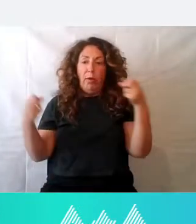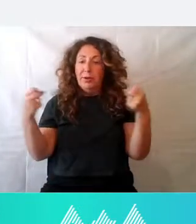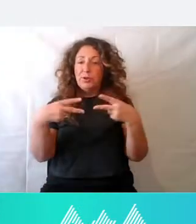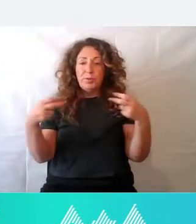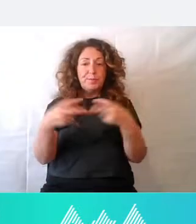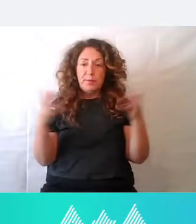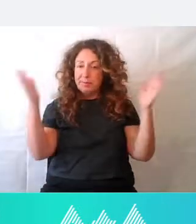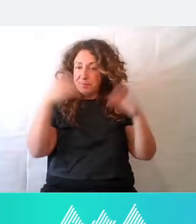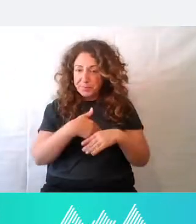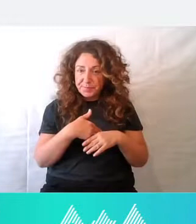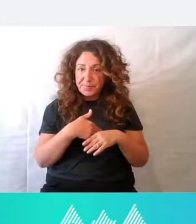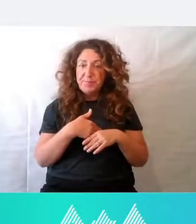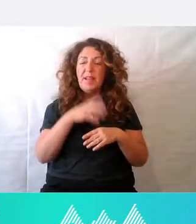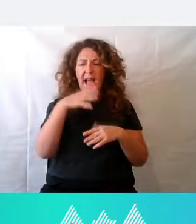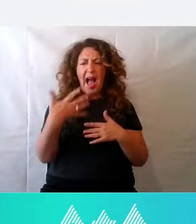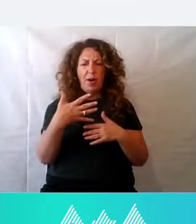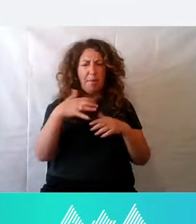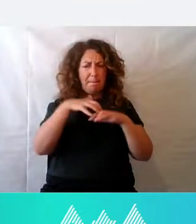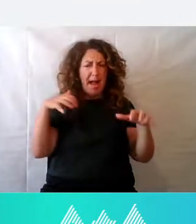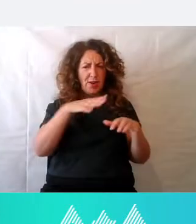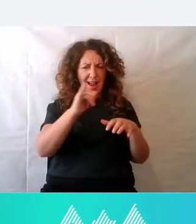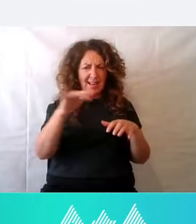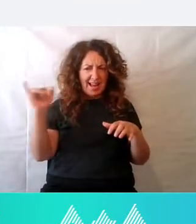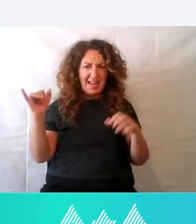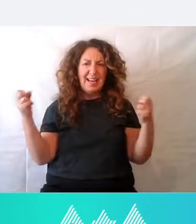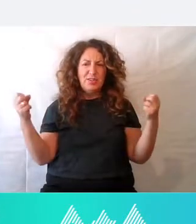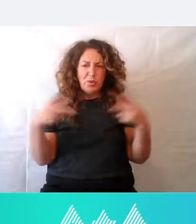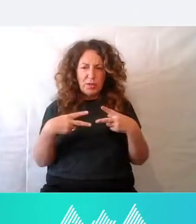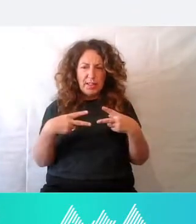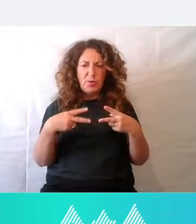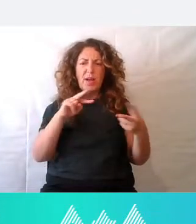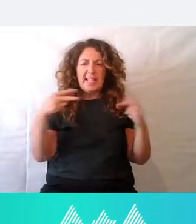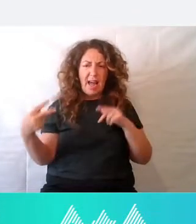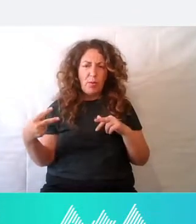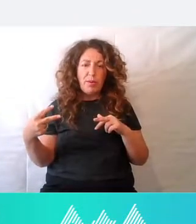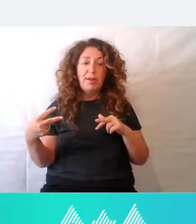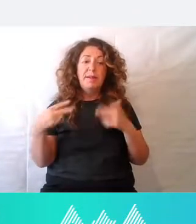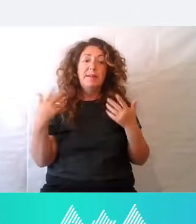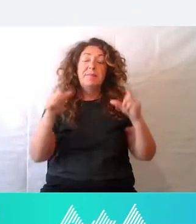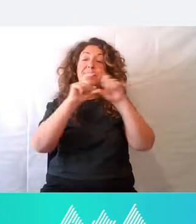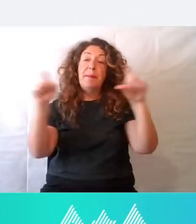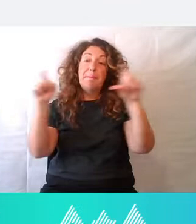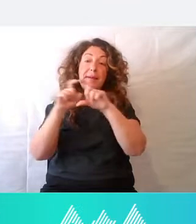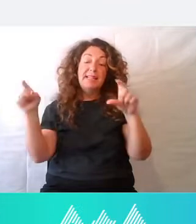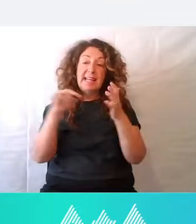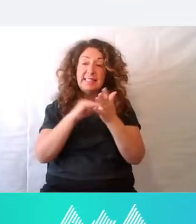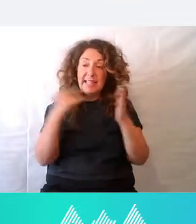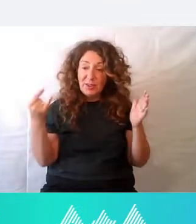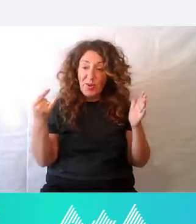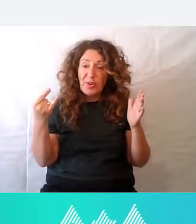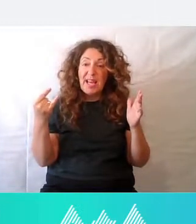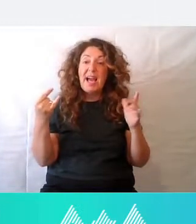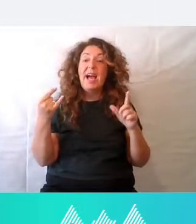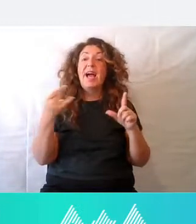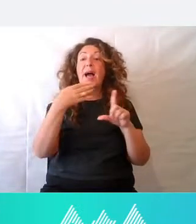tiene la mayoría e incluso de traducción automática no yo creo que las empresas de tecnología y micros o el presupuesto